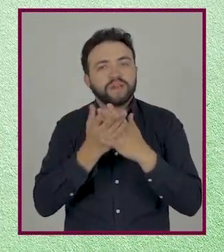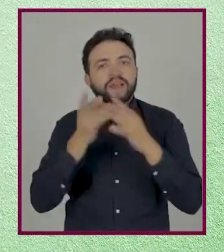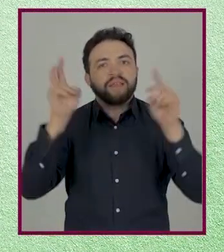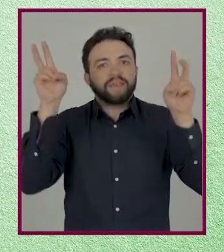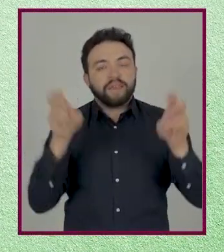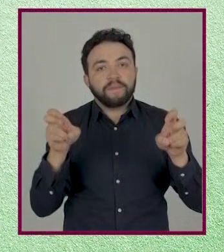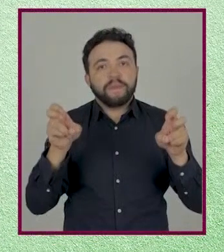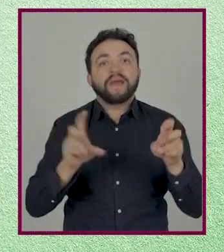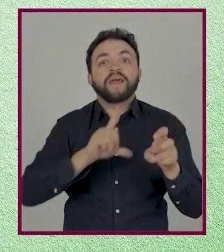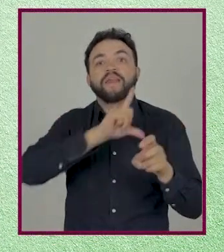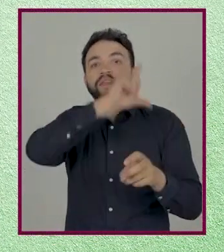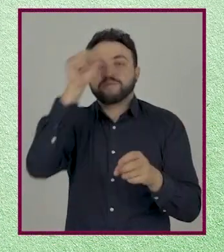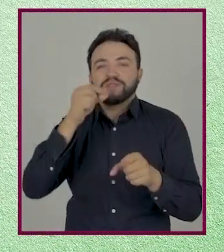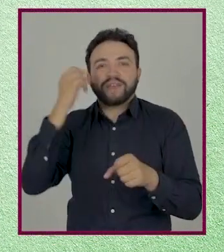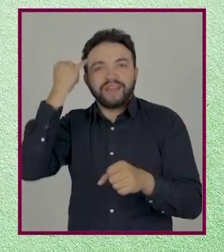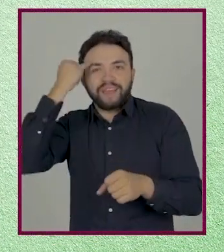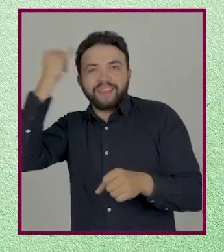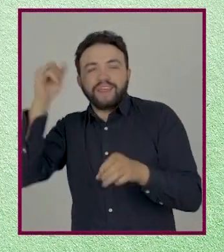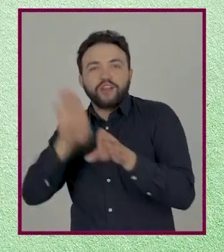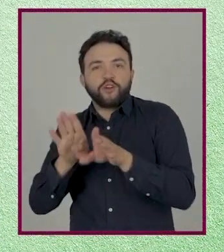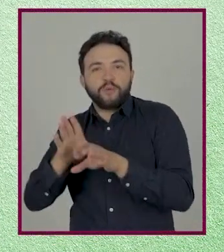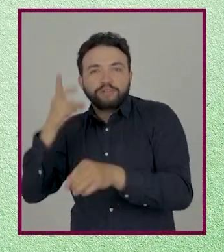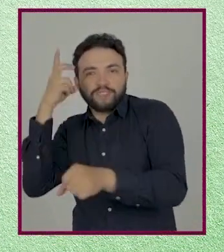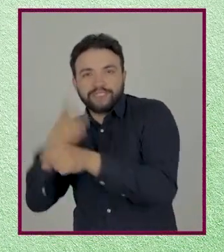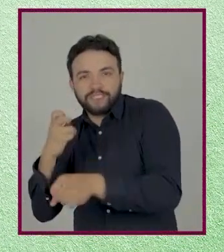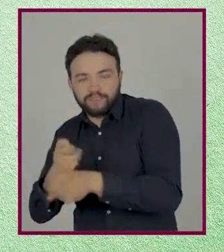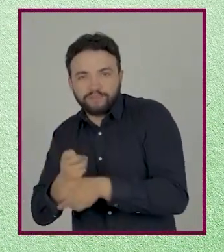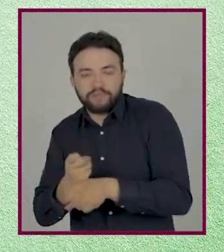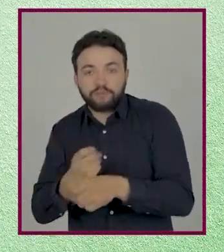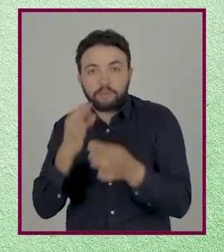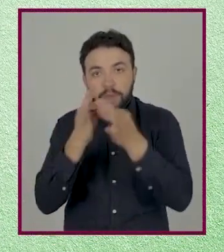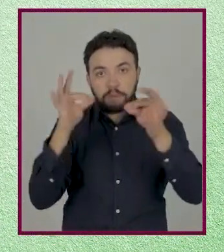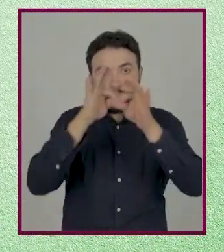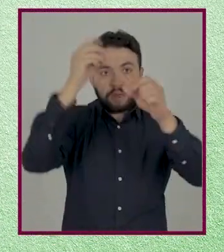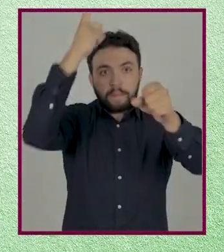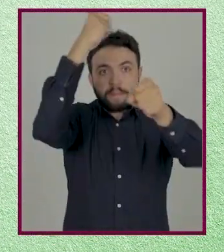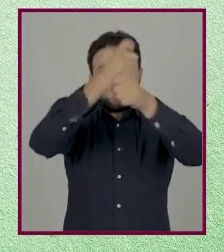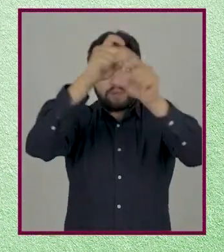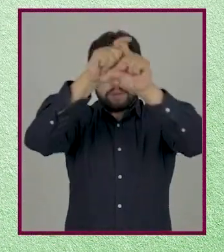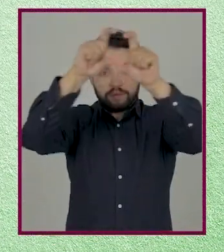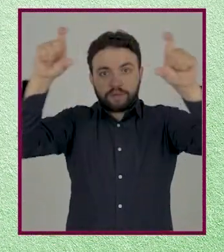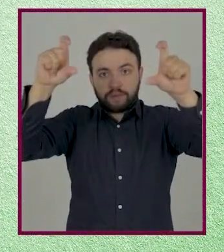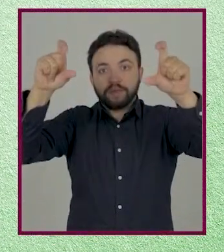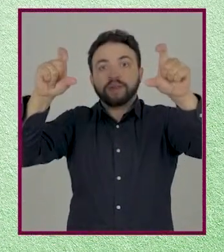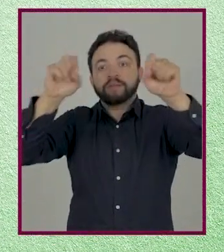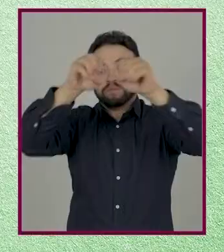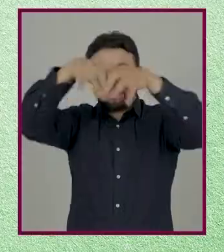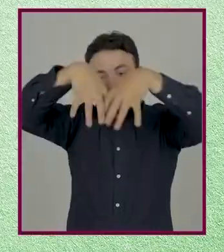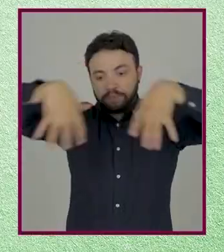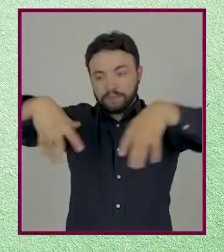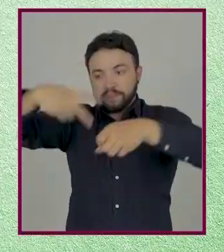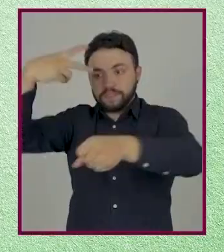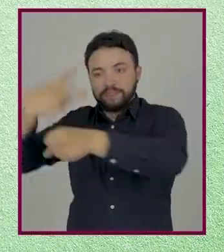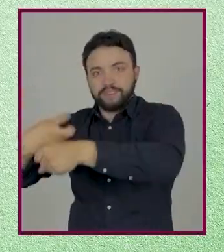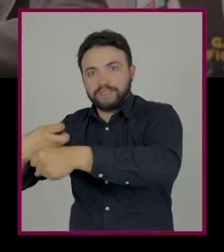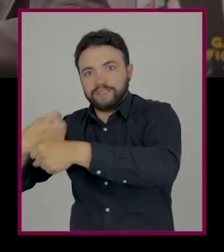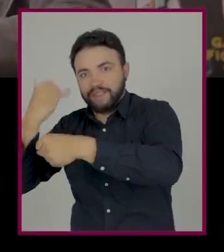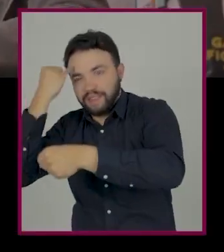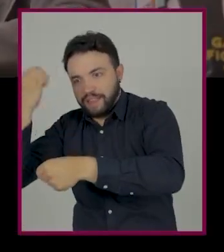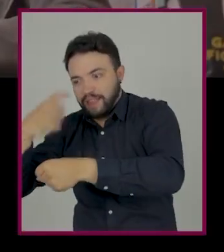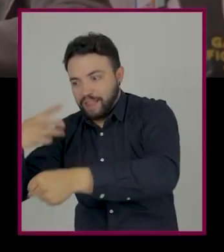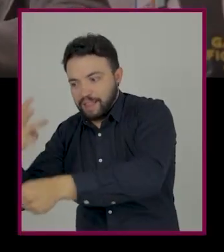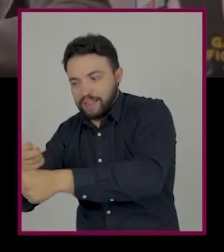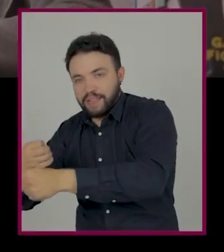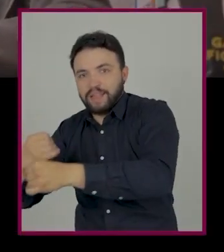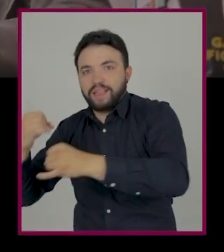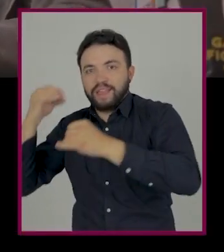que se divide el tema. Y luego vienen las ideas secundarias. Esas son el desglose de lo que se dice en las ideas principales.